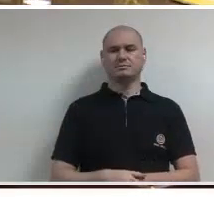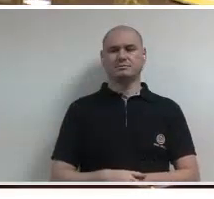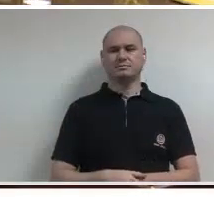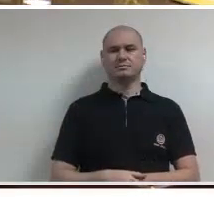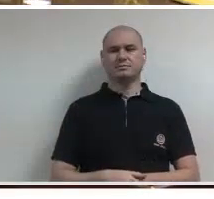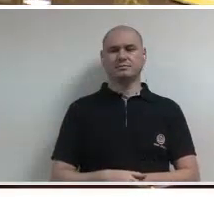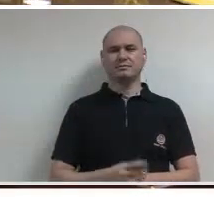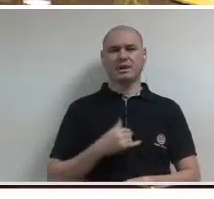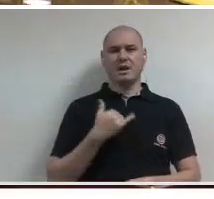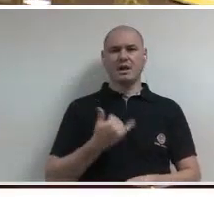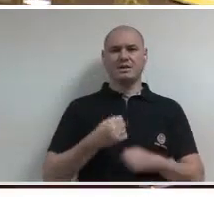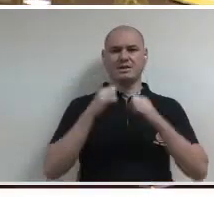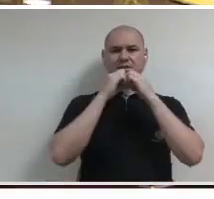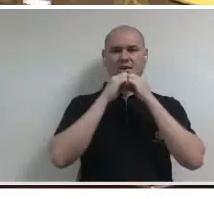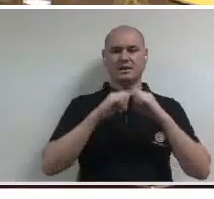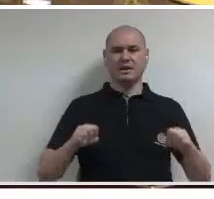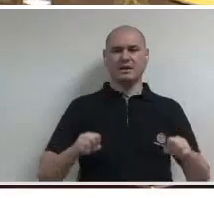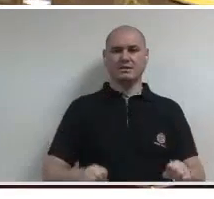tomada página.